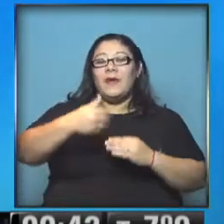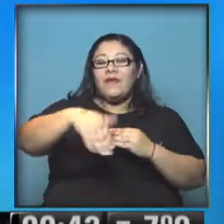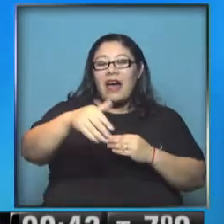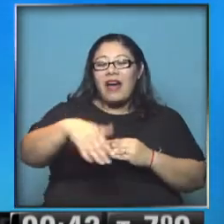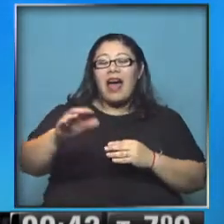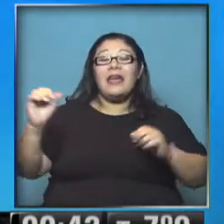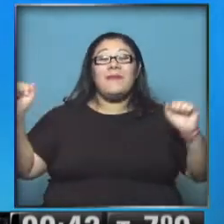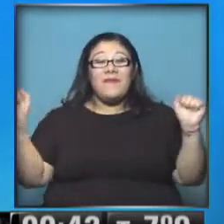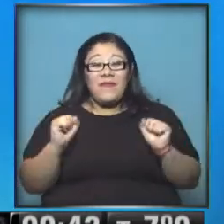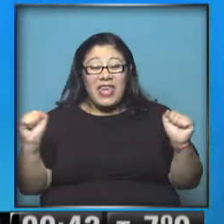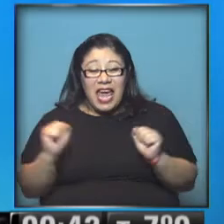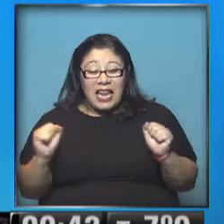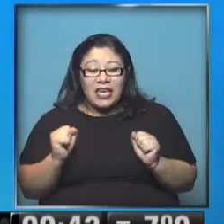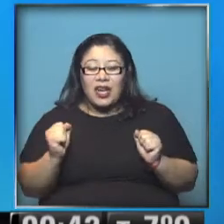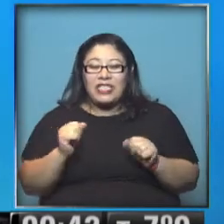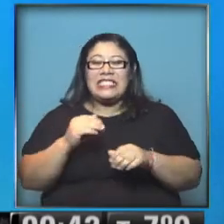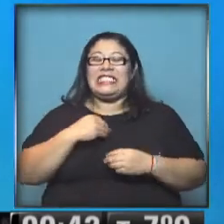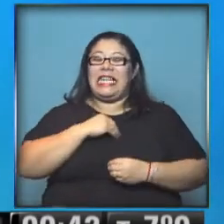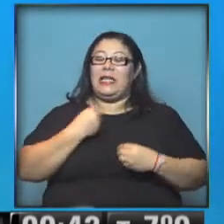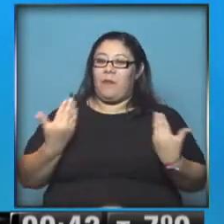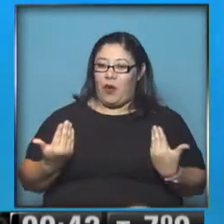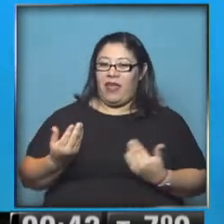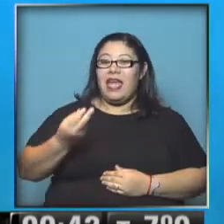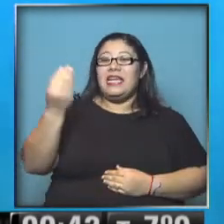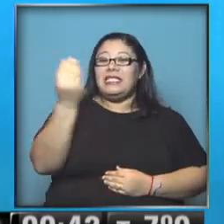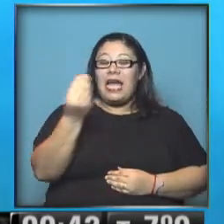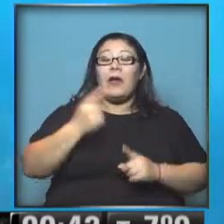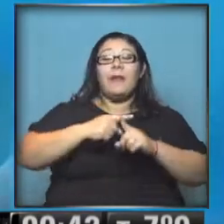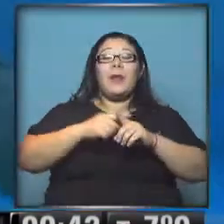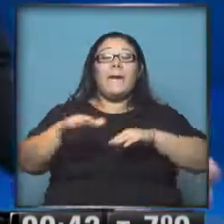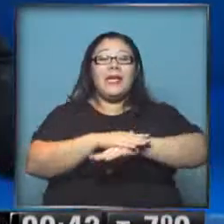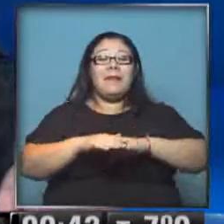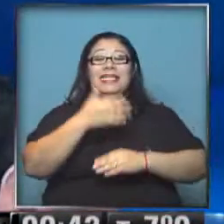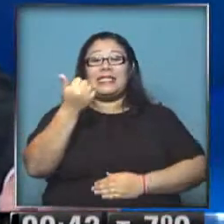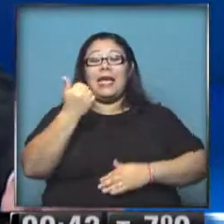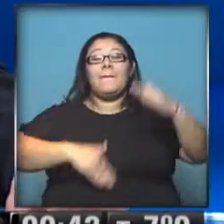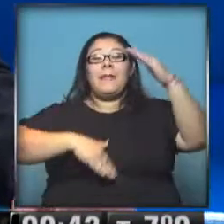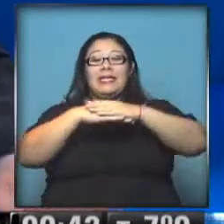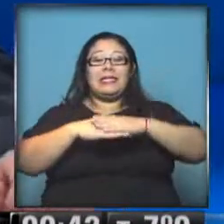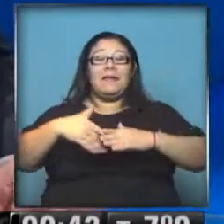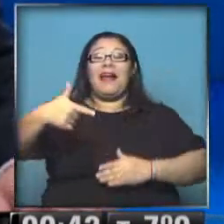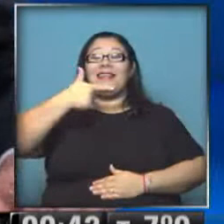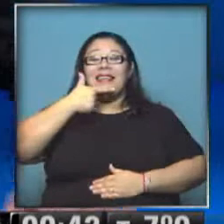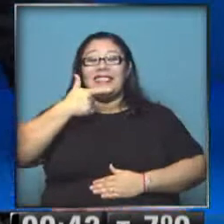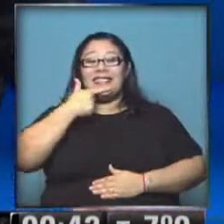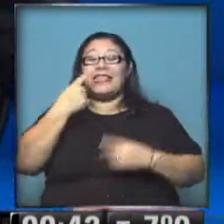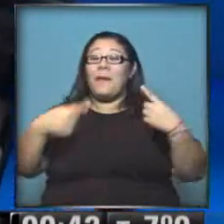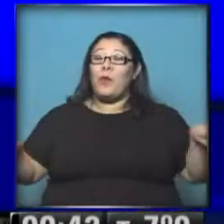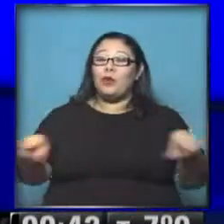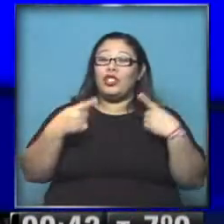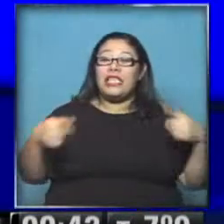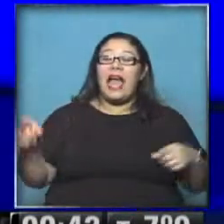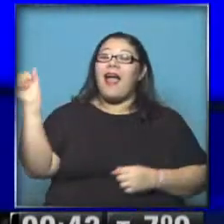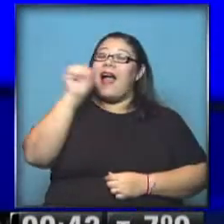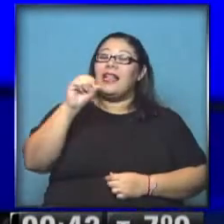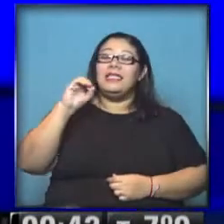hace sentir. Dije el sábado 6 la mínima, 17 la máxima. Y suena Calamaro.